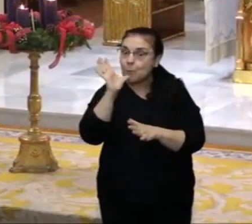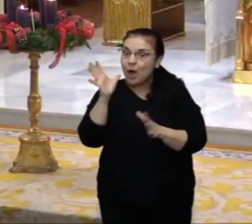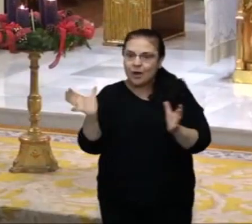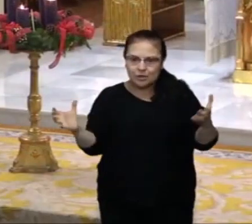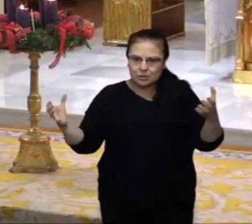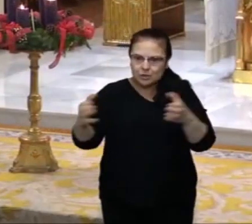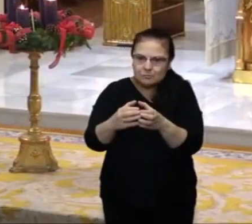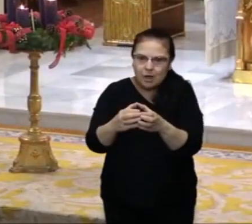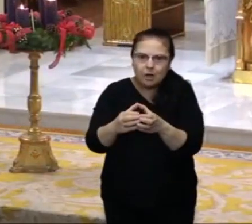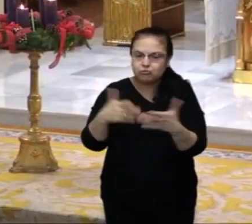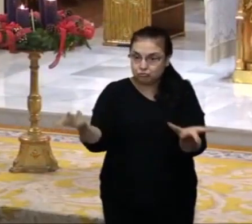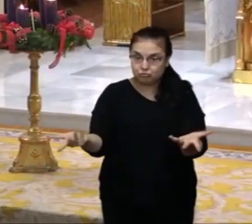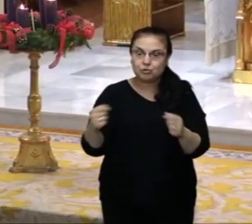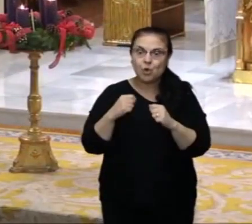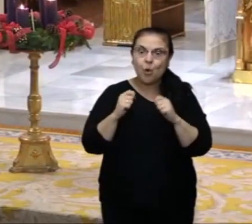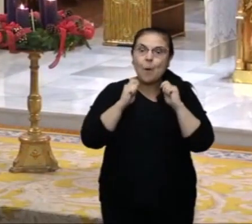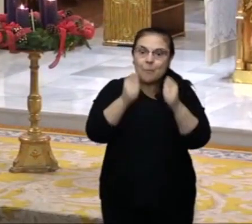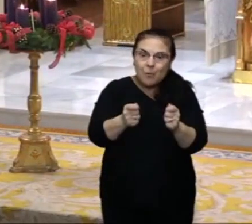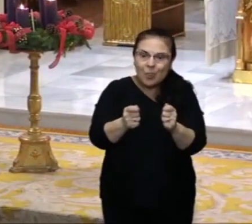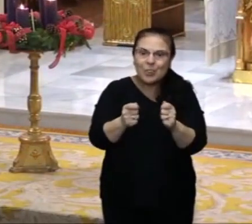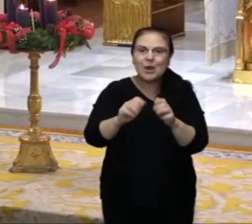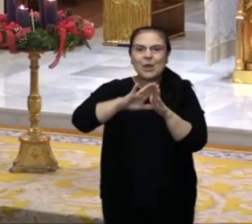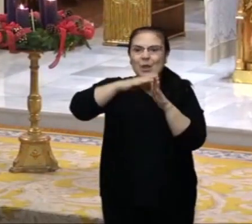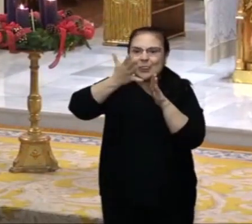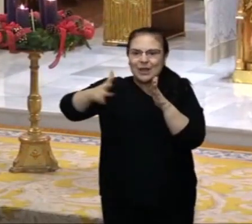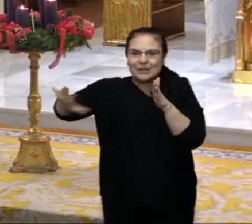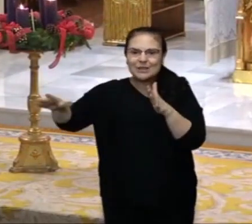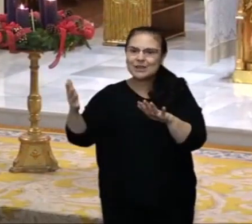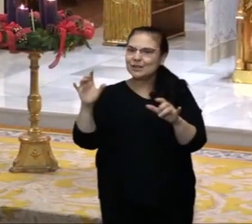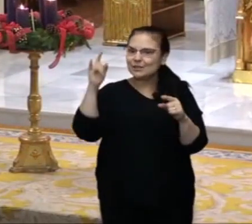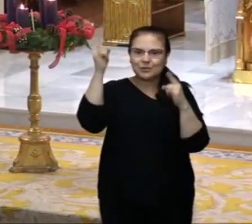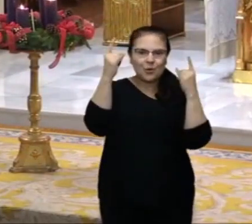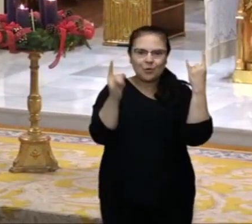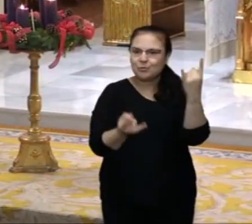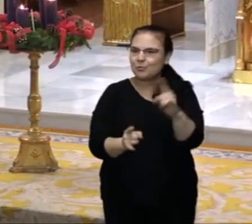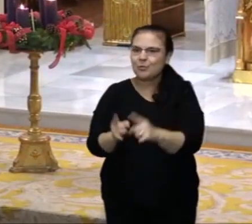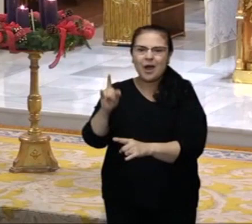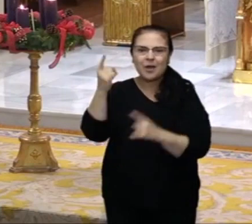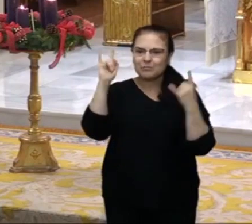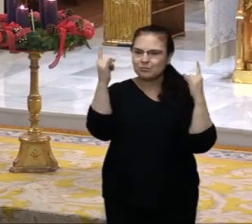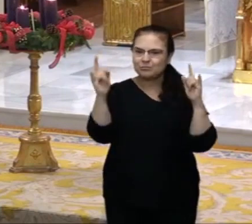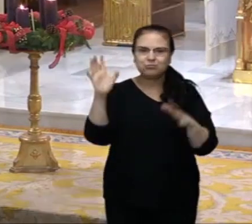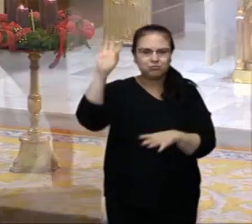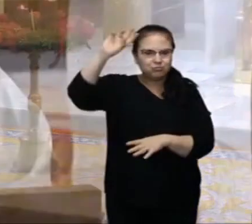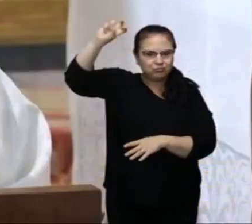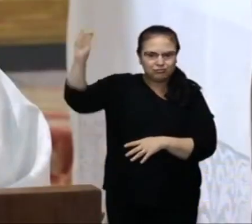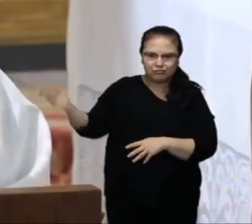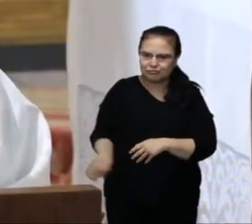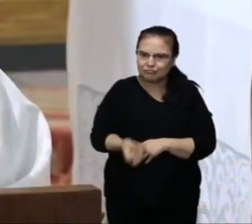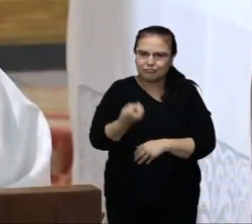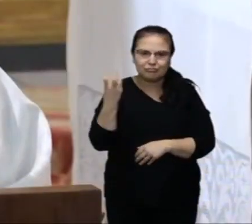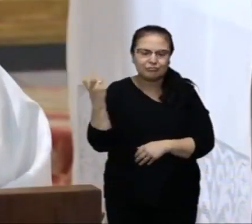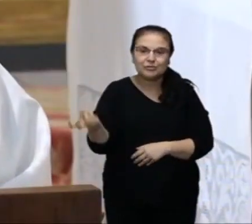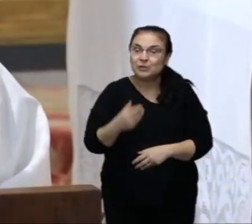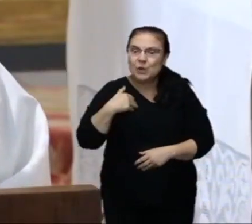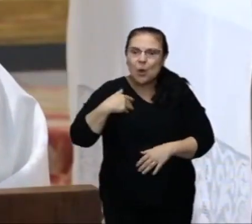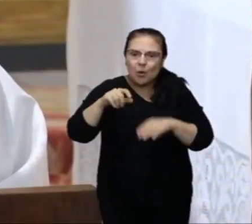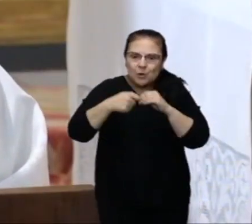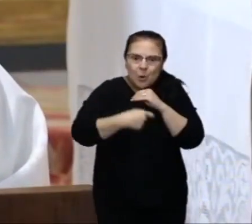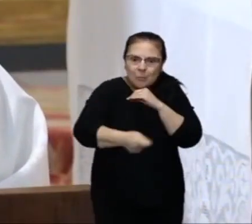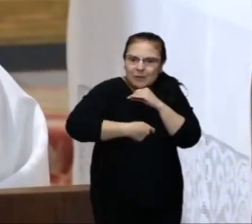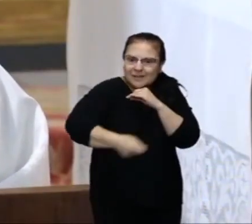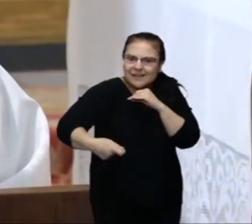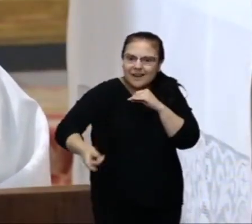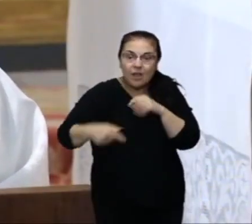agua. Pondré en el desierto cedros, acacias, mirtos y olivares. Plantaré en la estepa cipreses. Es un